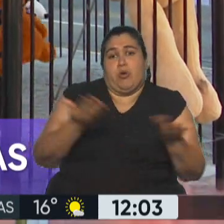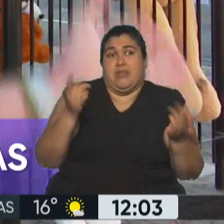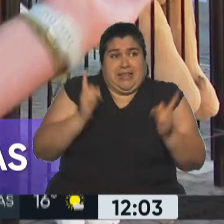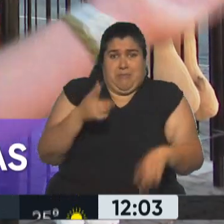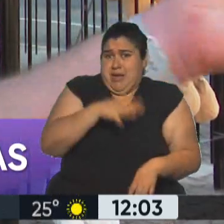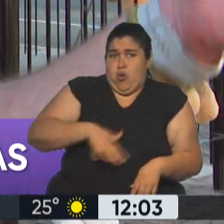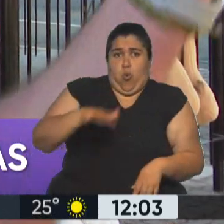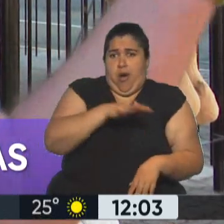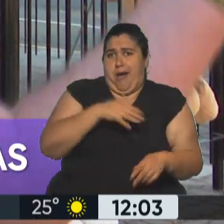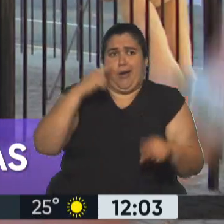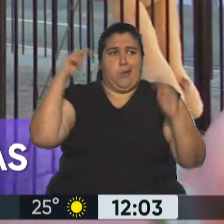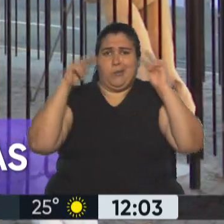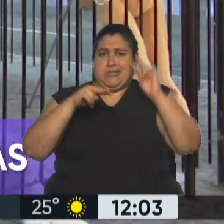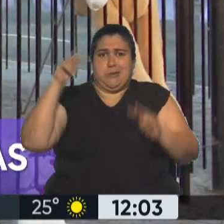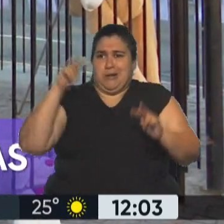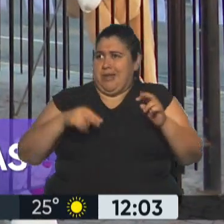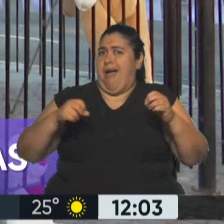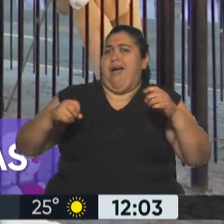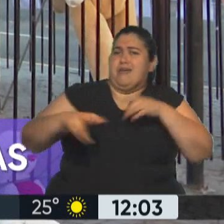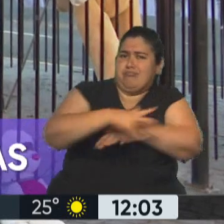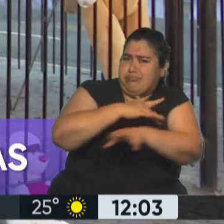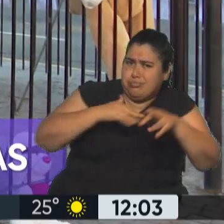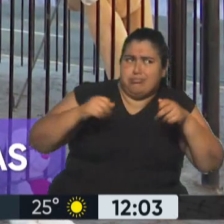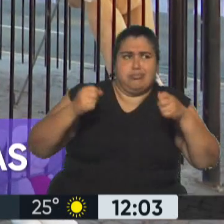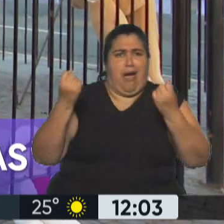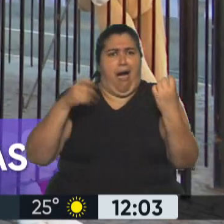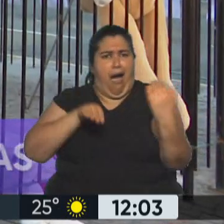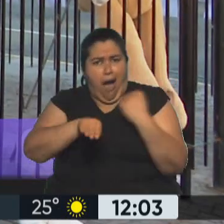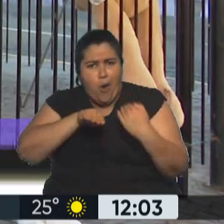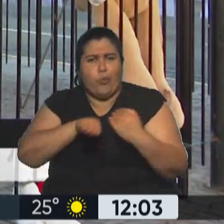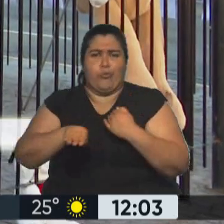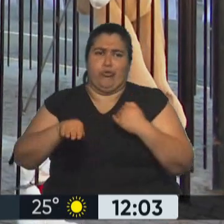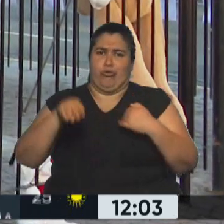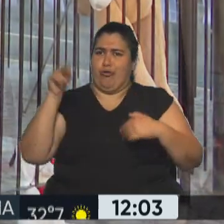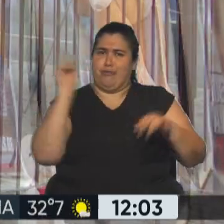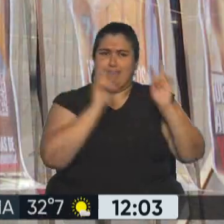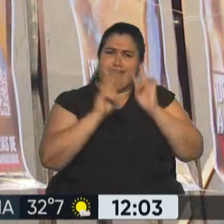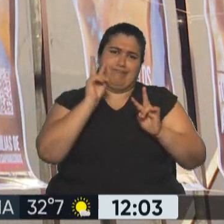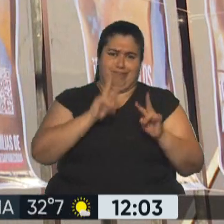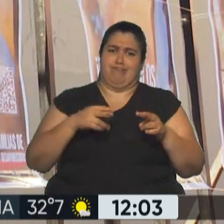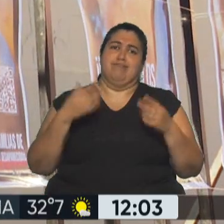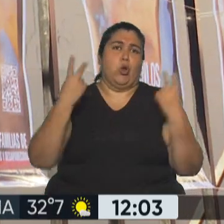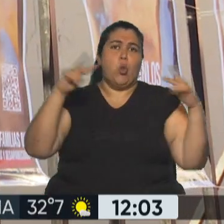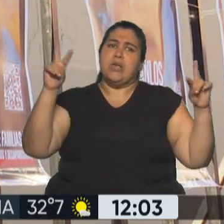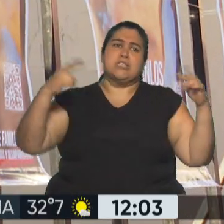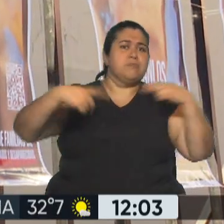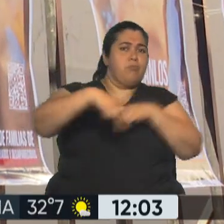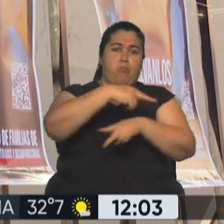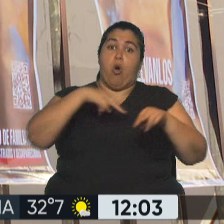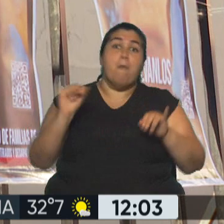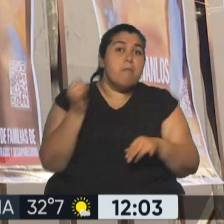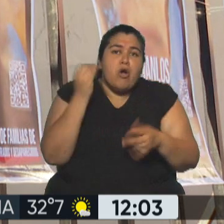muchísima visibilidad de tránsito gente autos eh turistas lo que fuere digamos y bueno es el mejor lugar